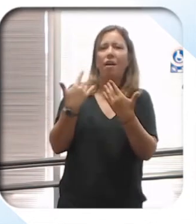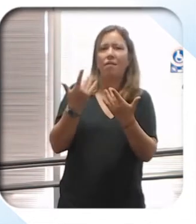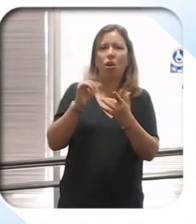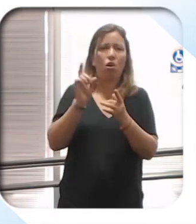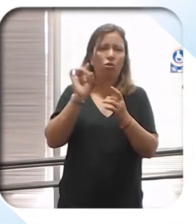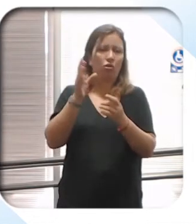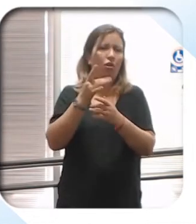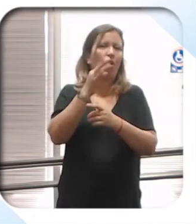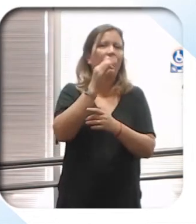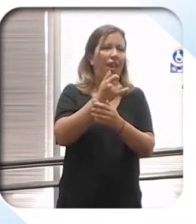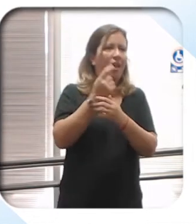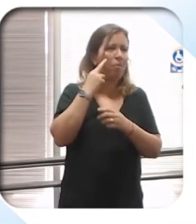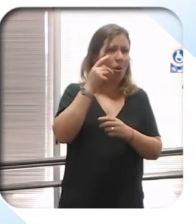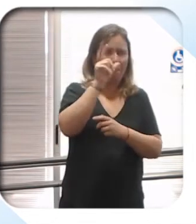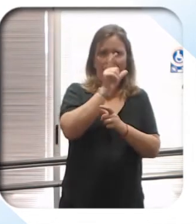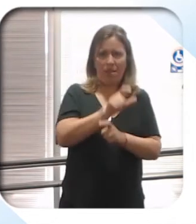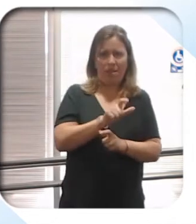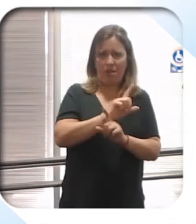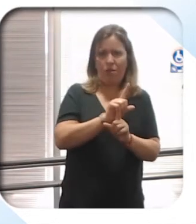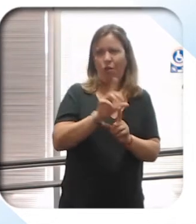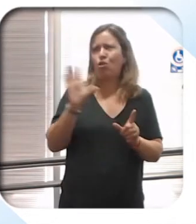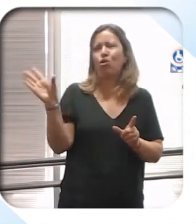espectro autista.